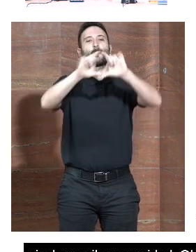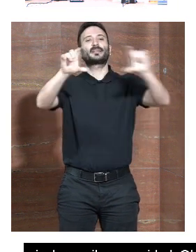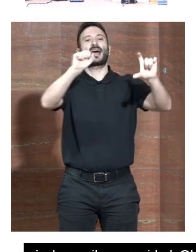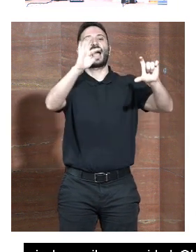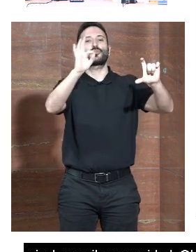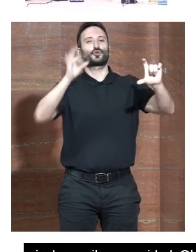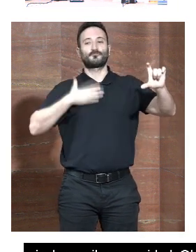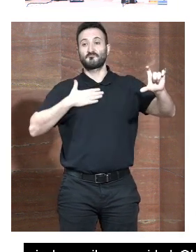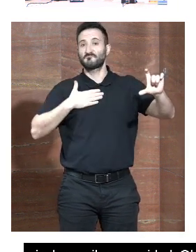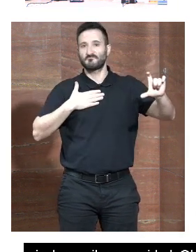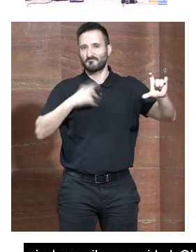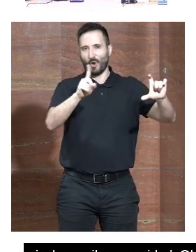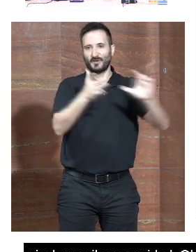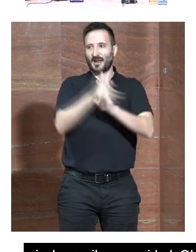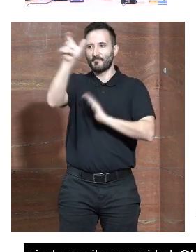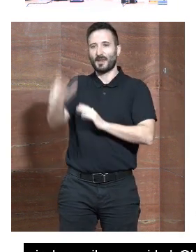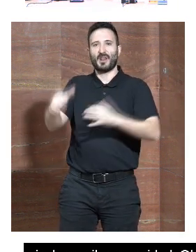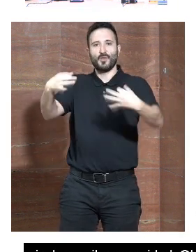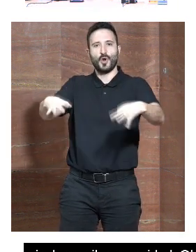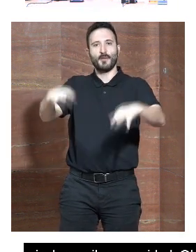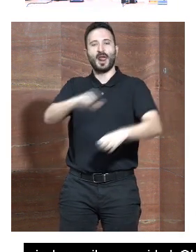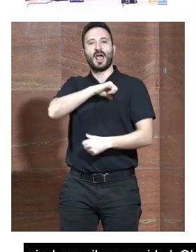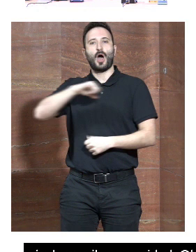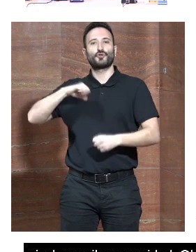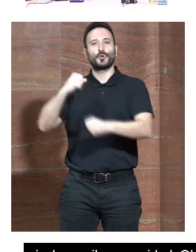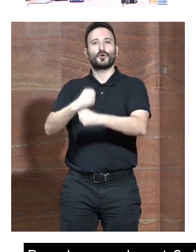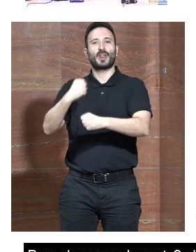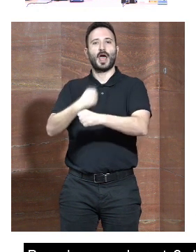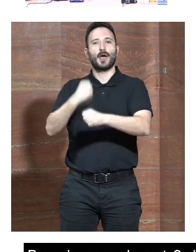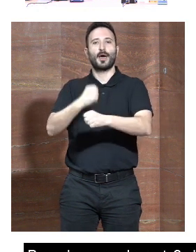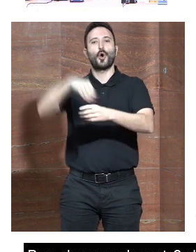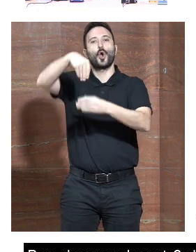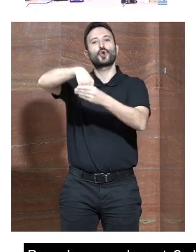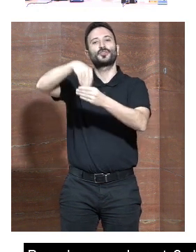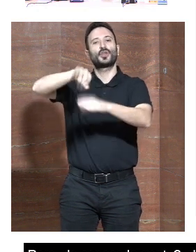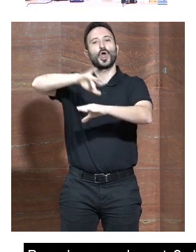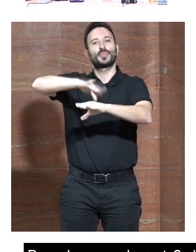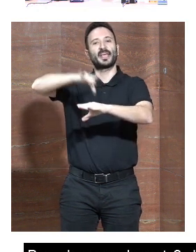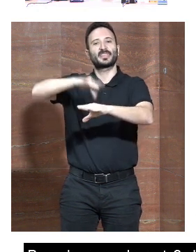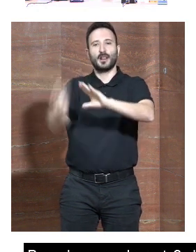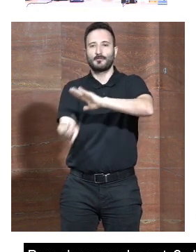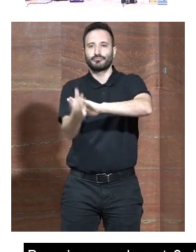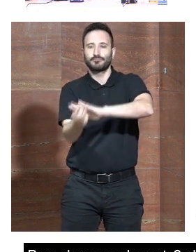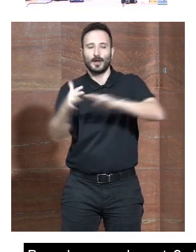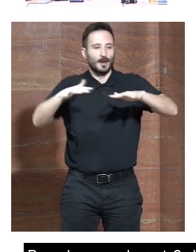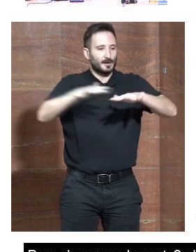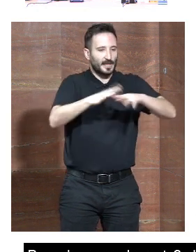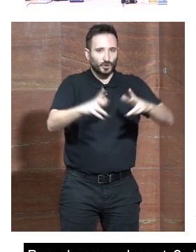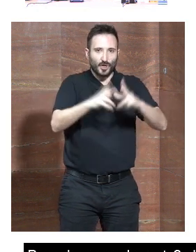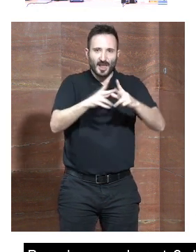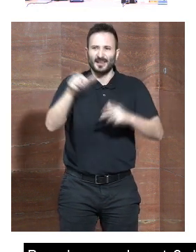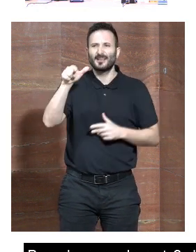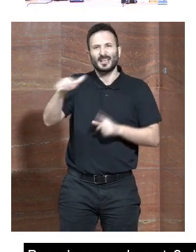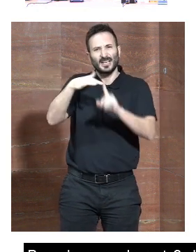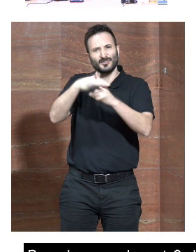sino un autónomo que genera contenido digital, que genera contenidos en redes sociales, etcétera. Eso